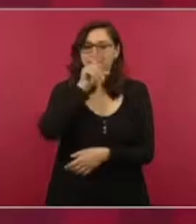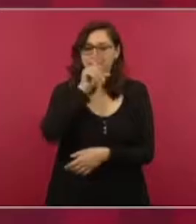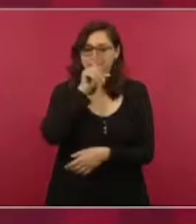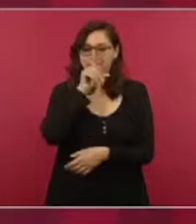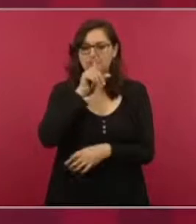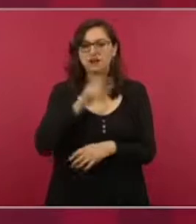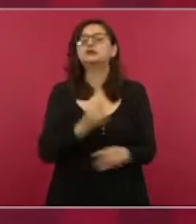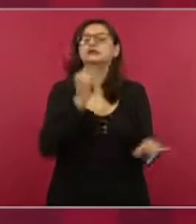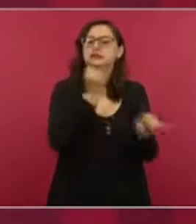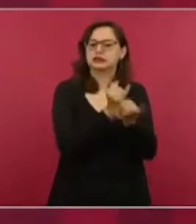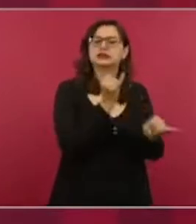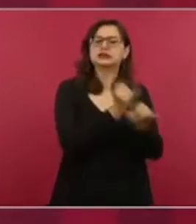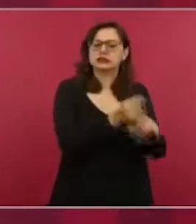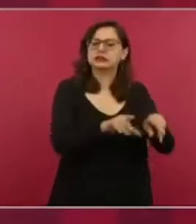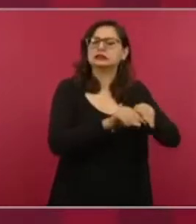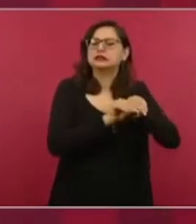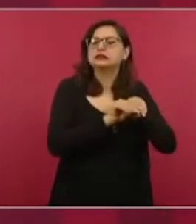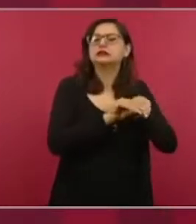sale en redes.